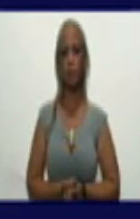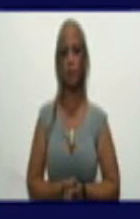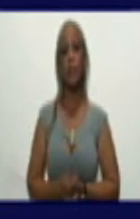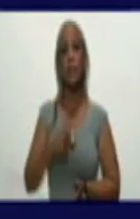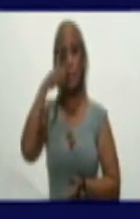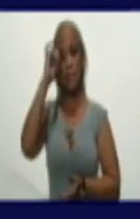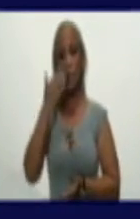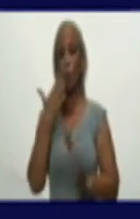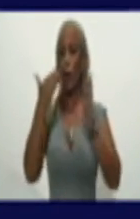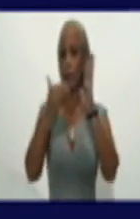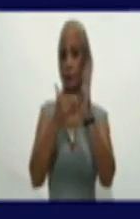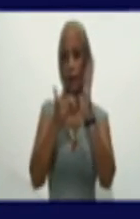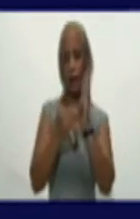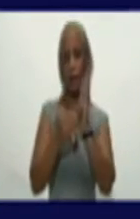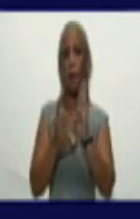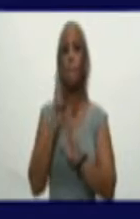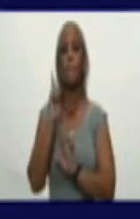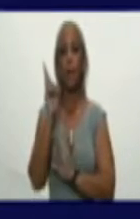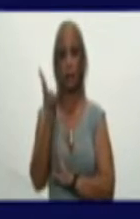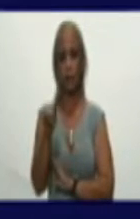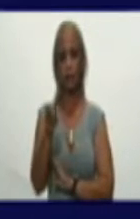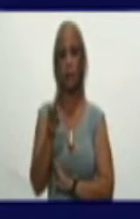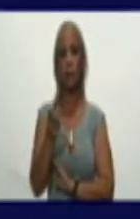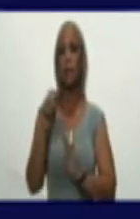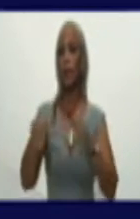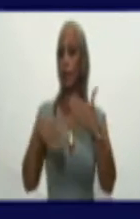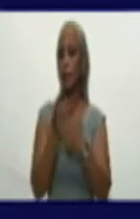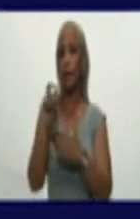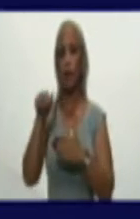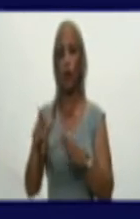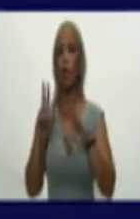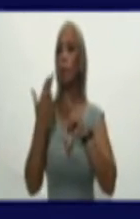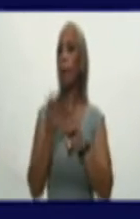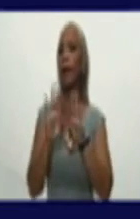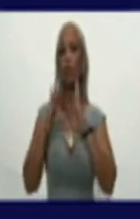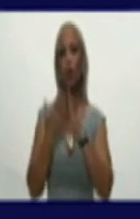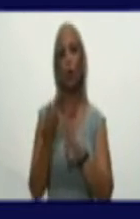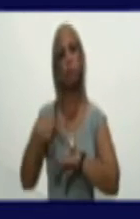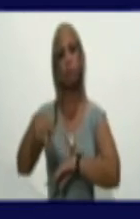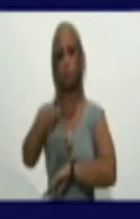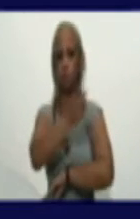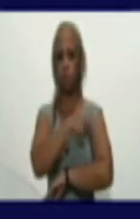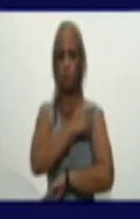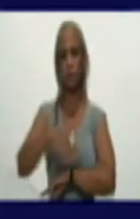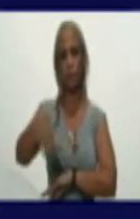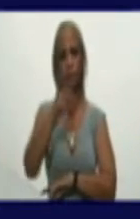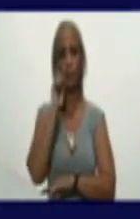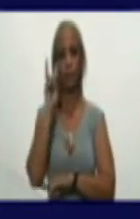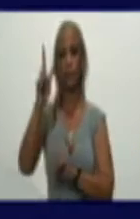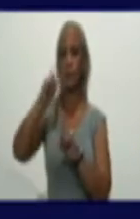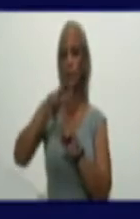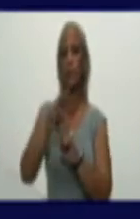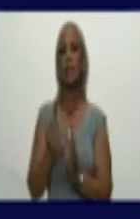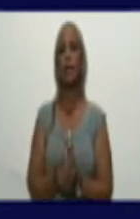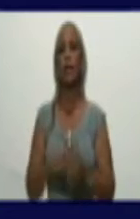Sí, buenas tardes, Yunel, para ti en el día de hoy, para todos los televidentes. Bien, en el día de